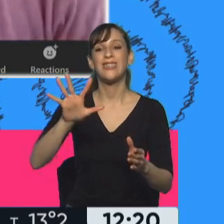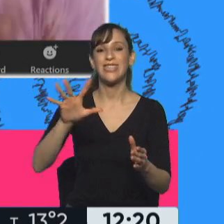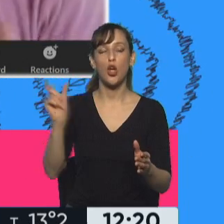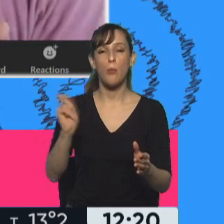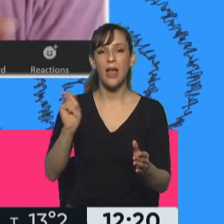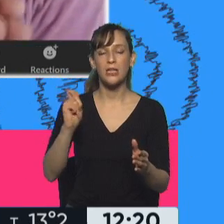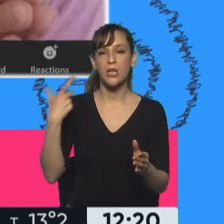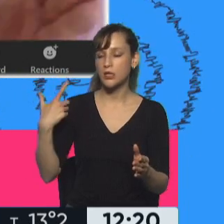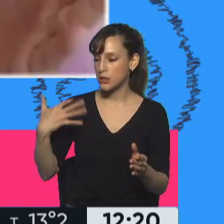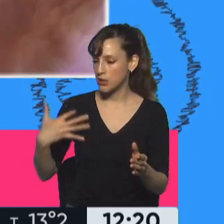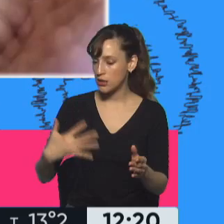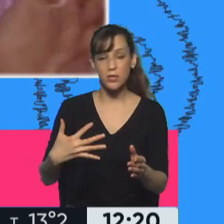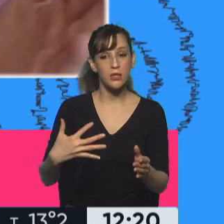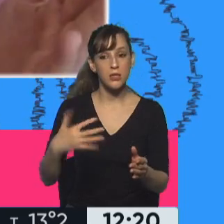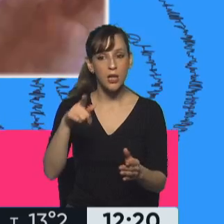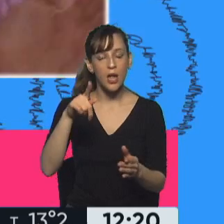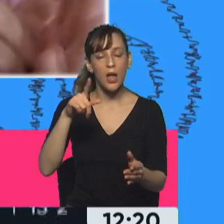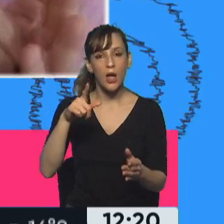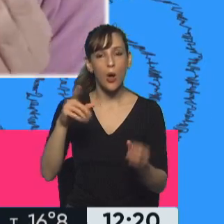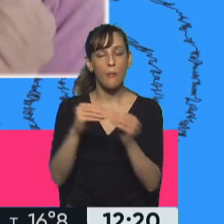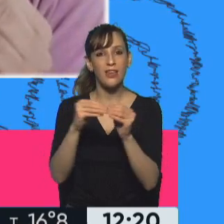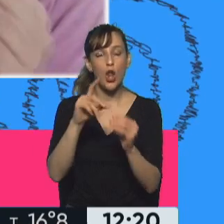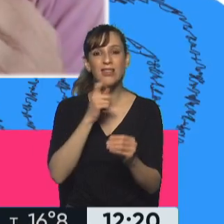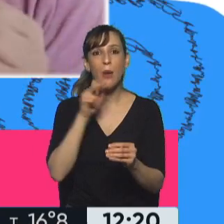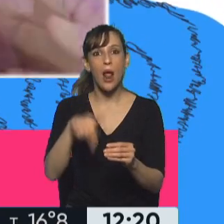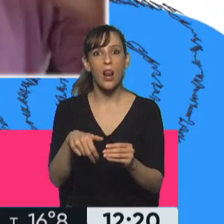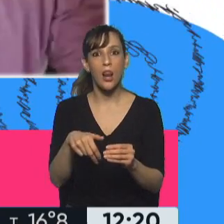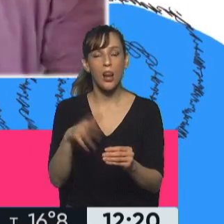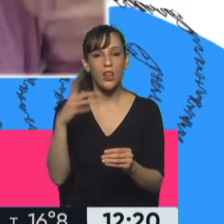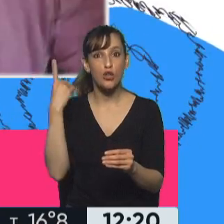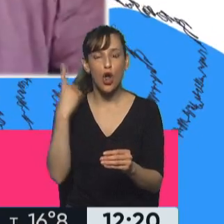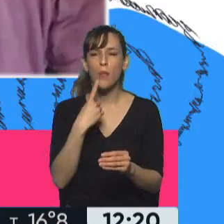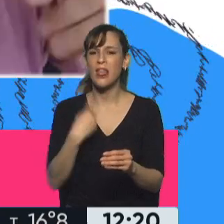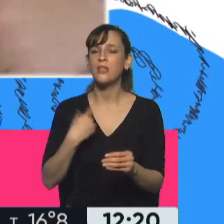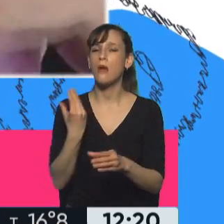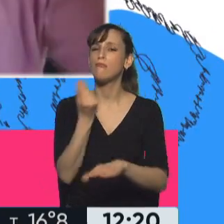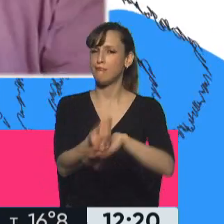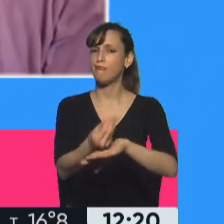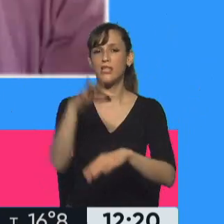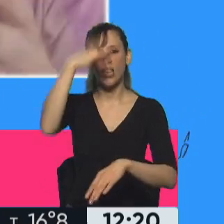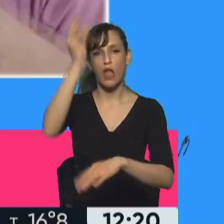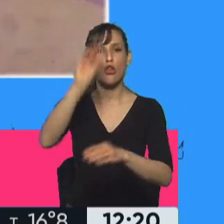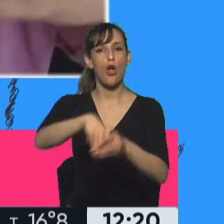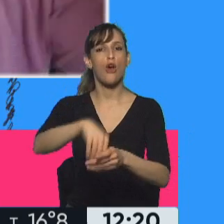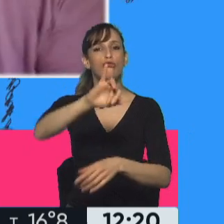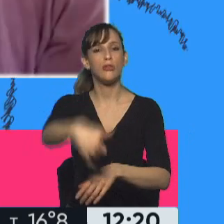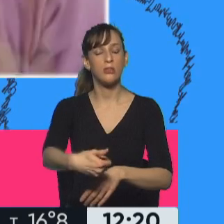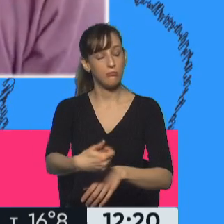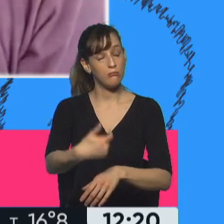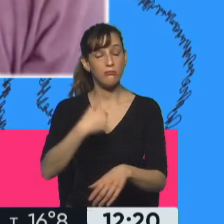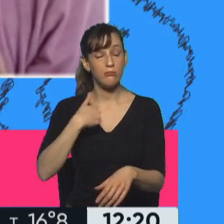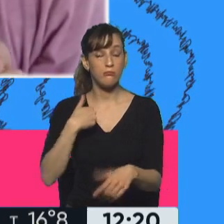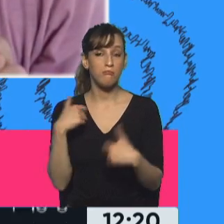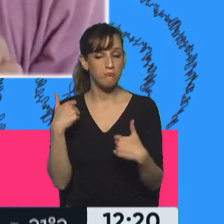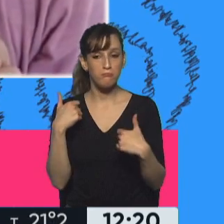empezar, Esteban me puso en su primera obra que era Loco, ¿se acuerdan? De la obra Loco que la hizo todo el mundo porque participaba mucha